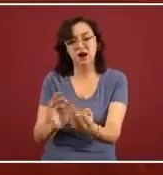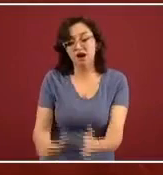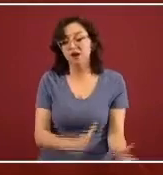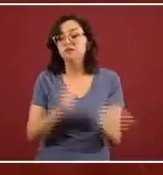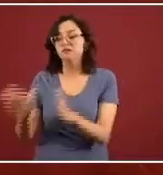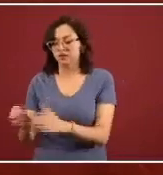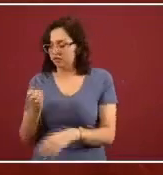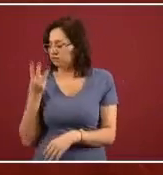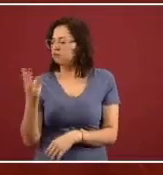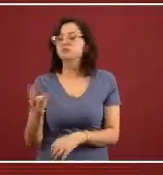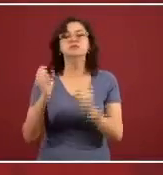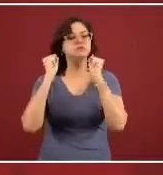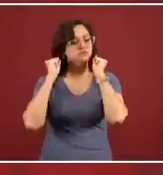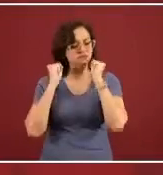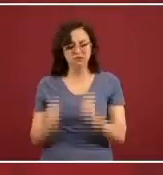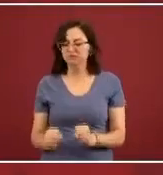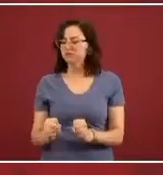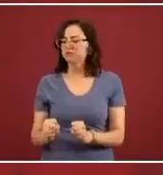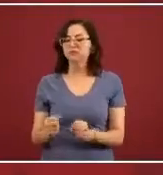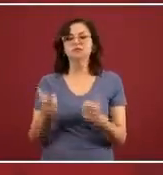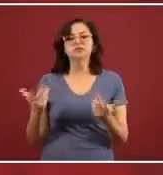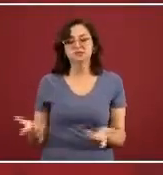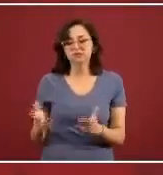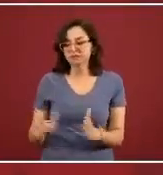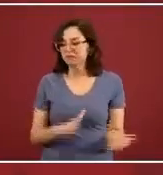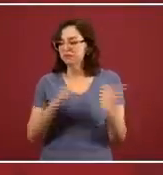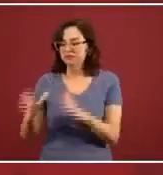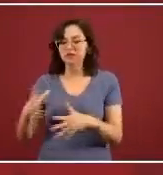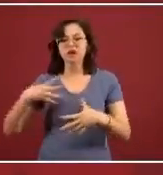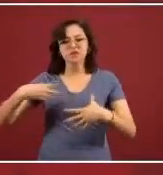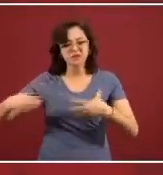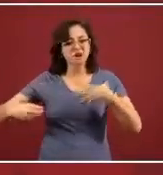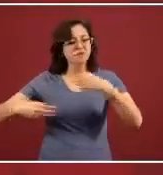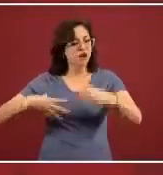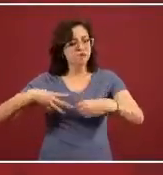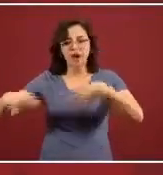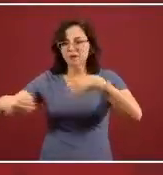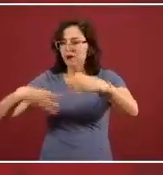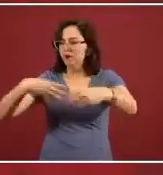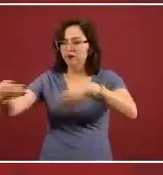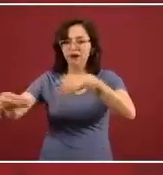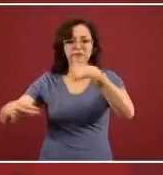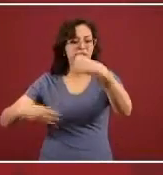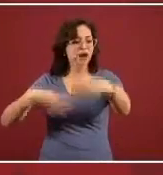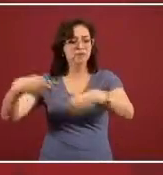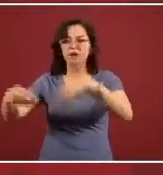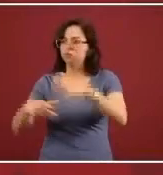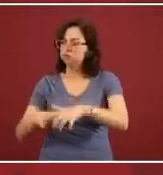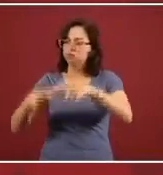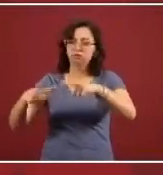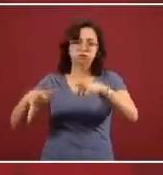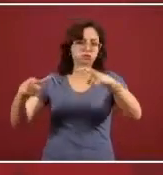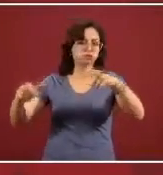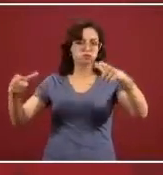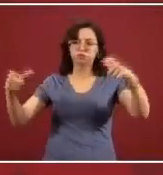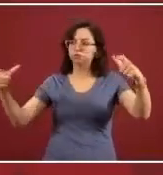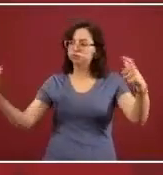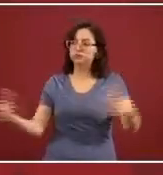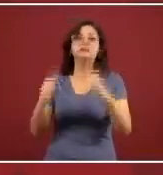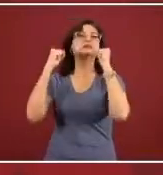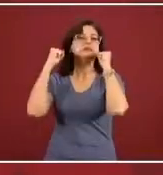vamos a llegar a la fase 3, irremediablemente vamos a tener más y más y más y más casos, y